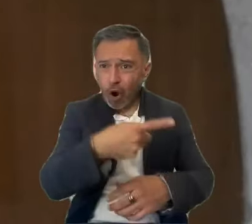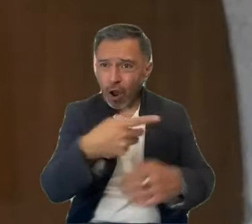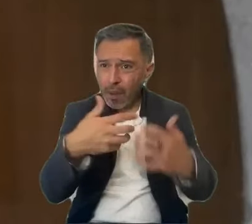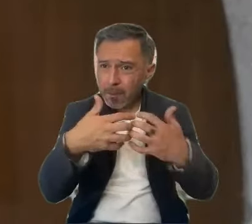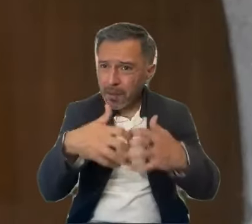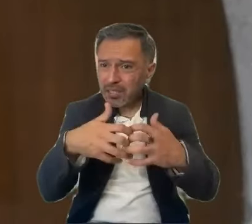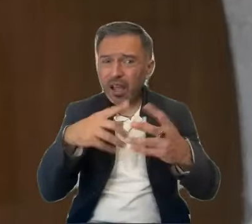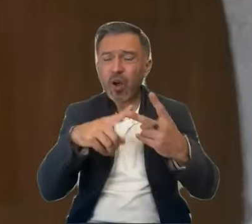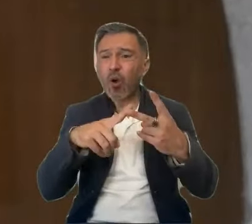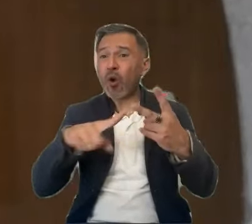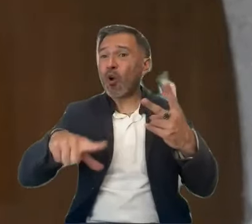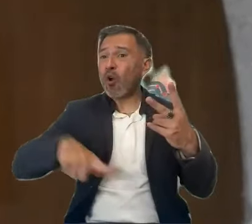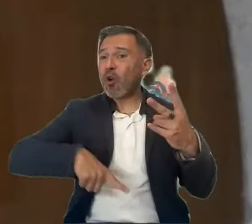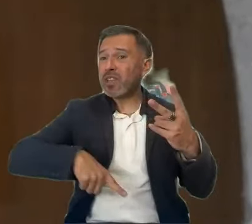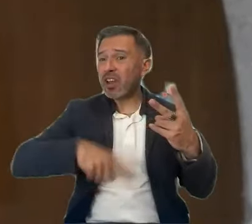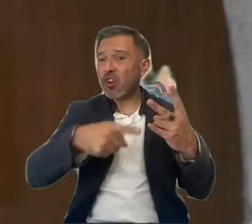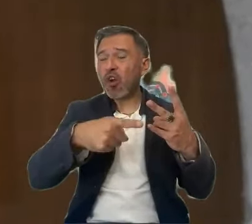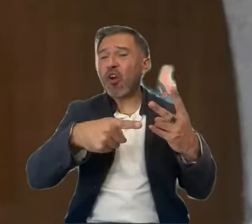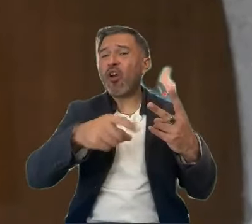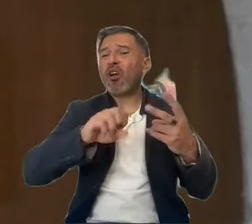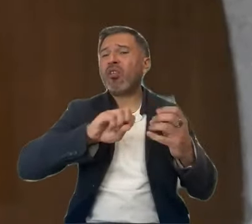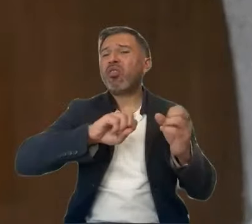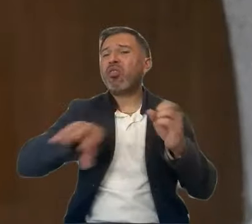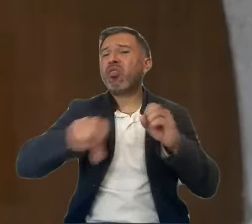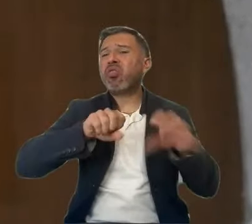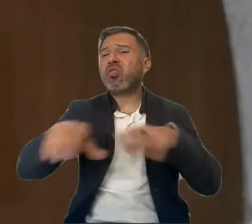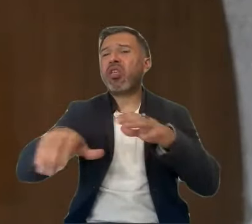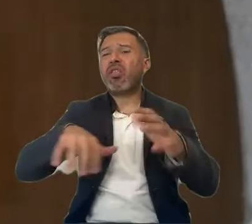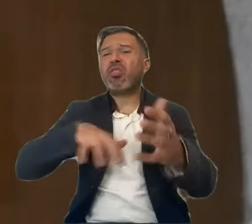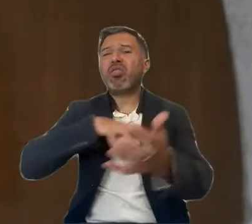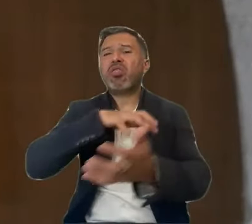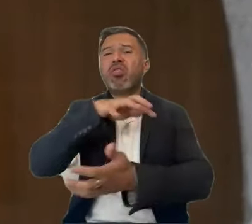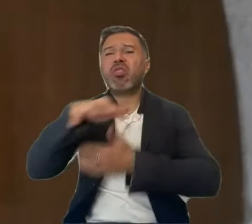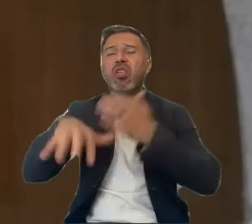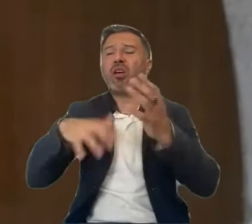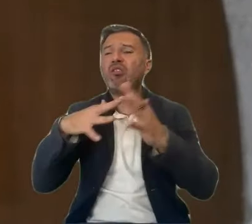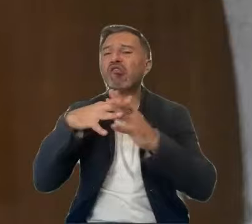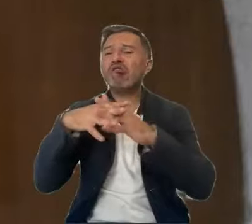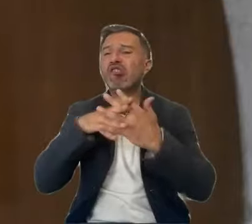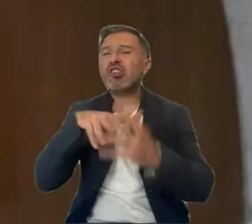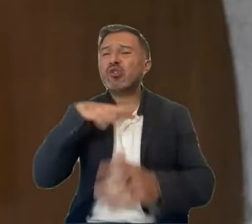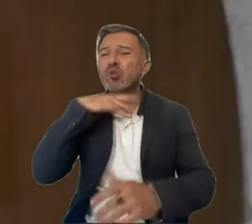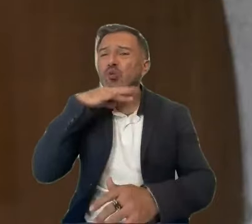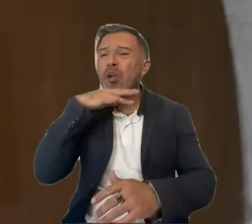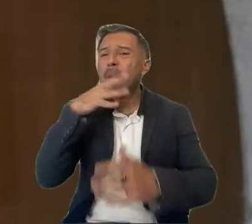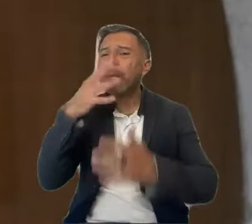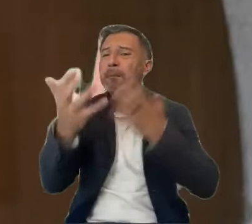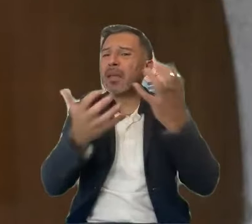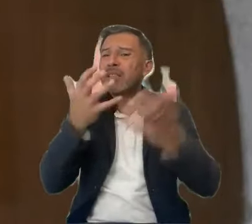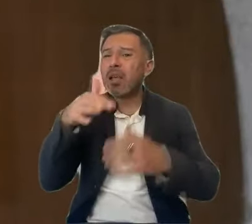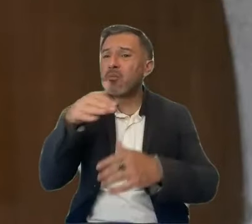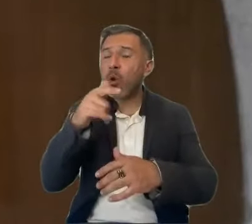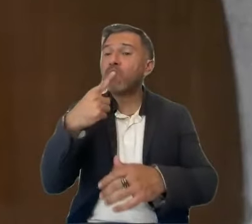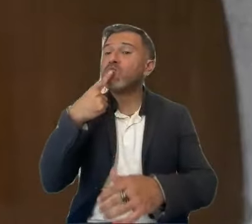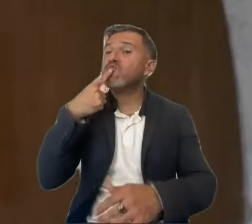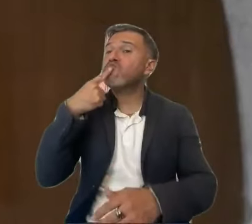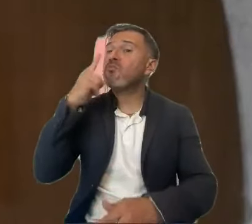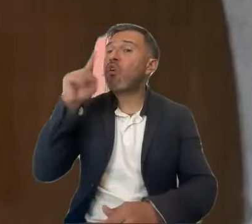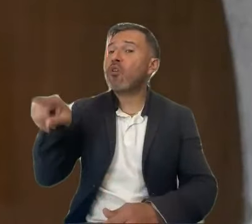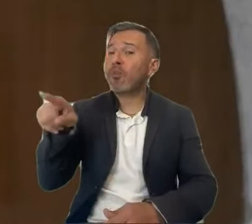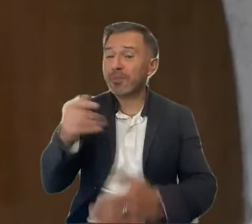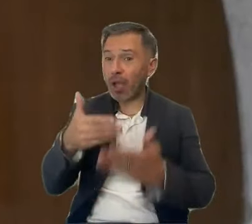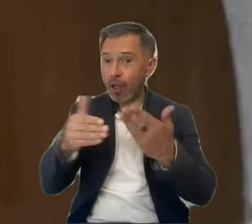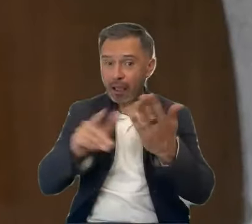estar contaminando el medio ambiente. Es una ley que solo tiene cosas buenas. Hoy no la voy a leer